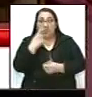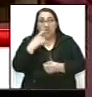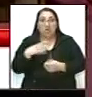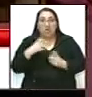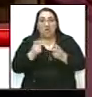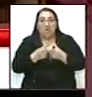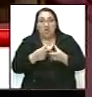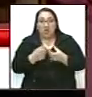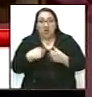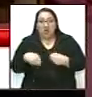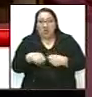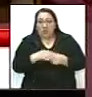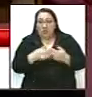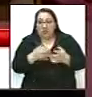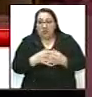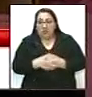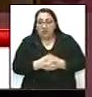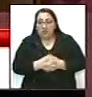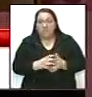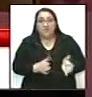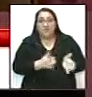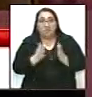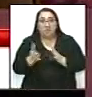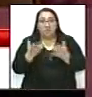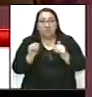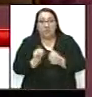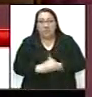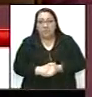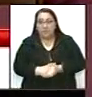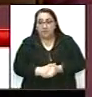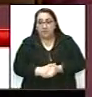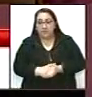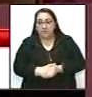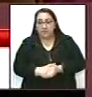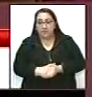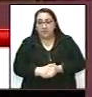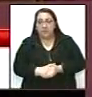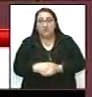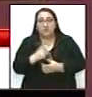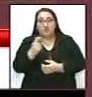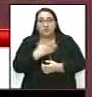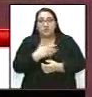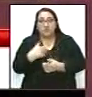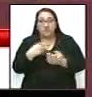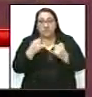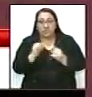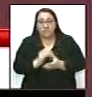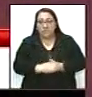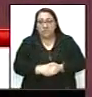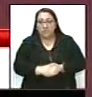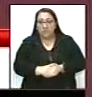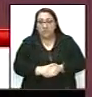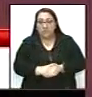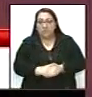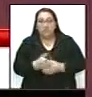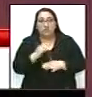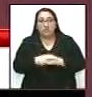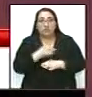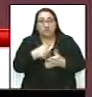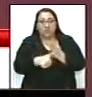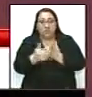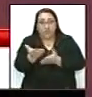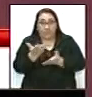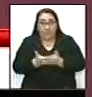la sección de informes. La presidencia informa sobre los